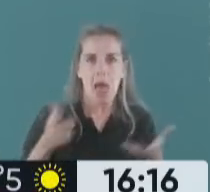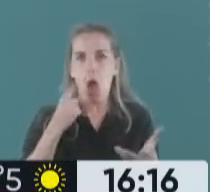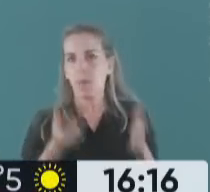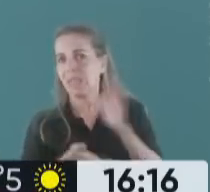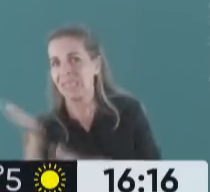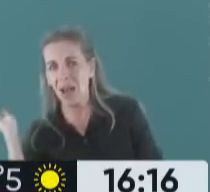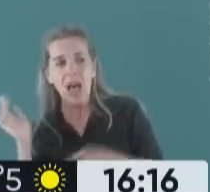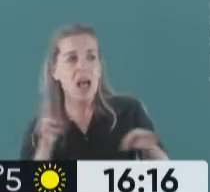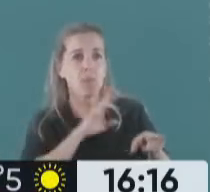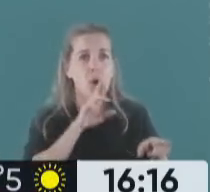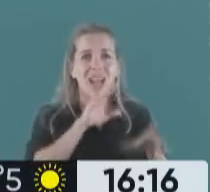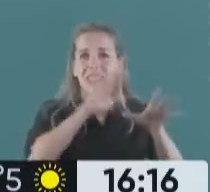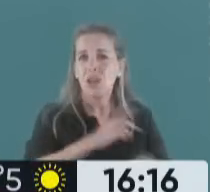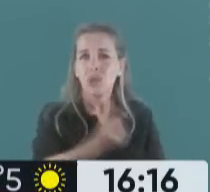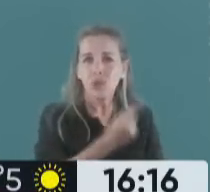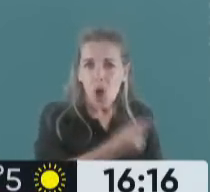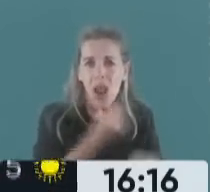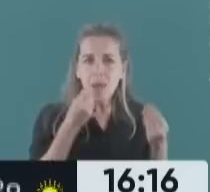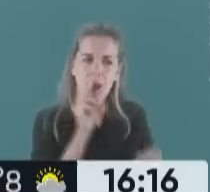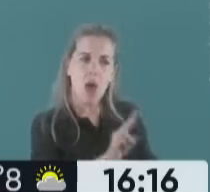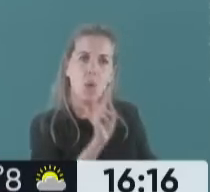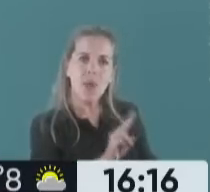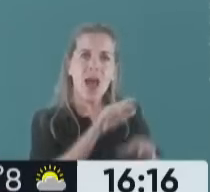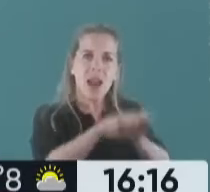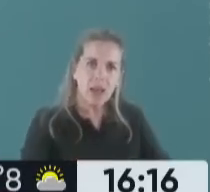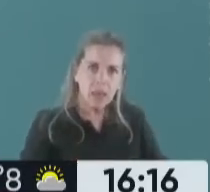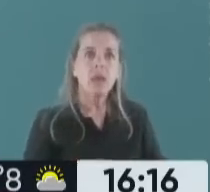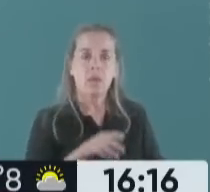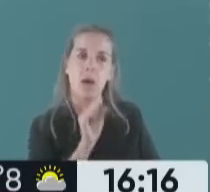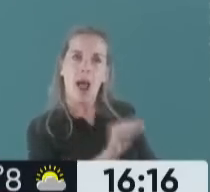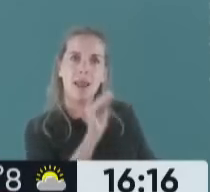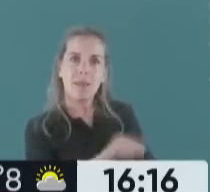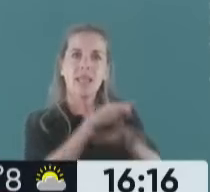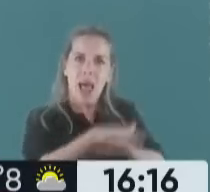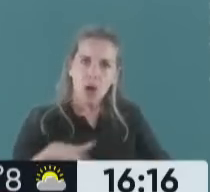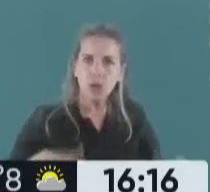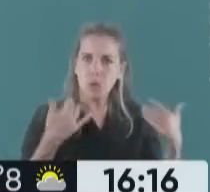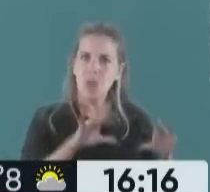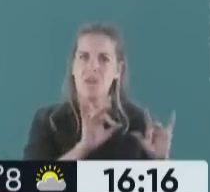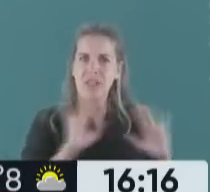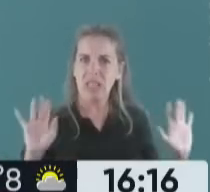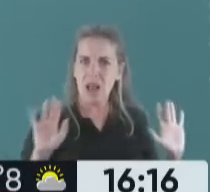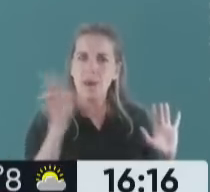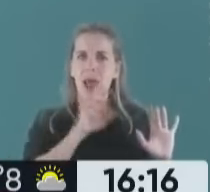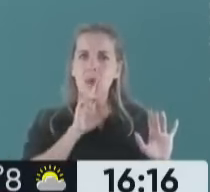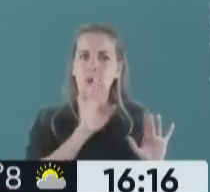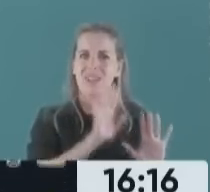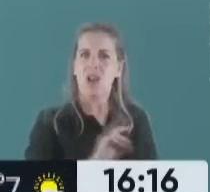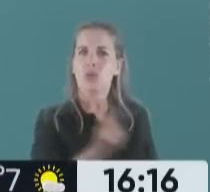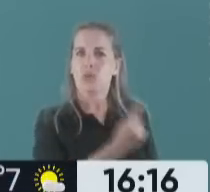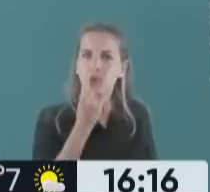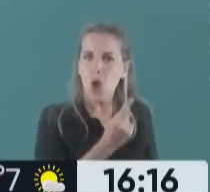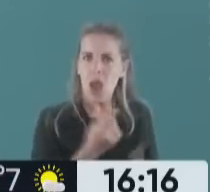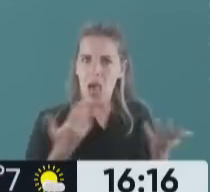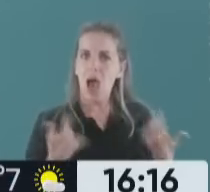todas maneras no se hacen cargo de la crianza de sus hijos, de la crianza económica, que es un peso enorme para las mujeres que se quedan solas en esa tarea, con lo cual